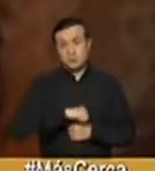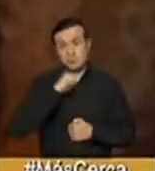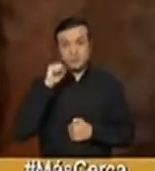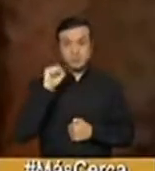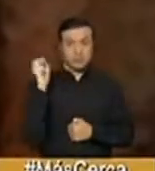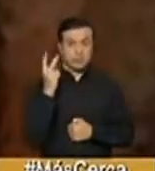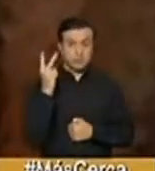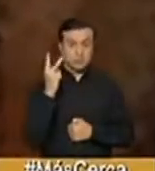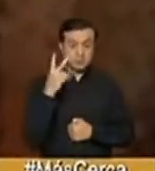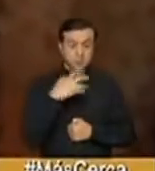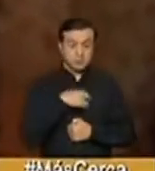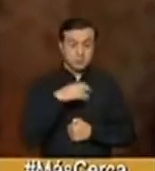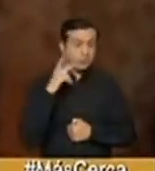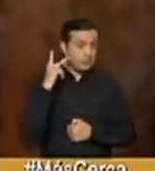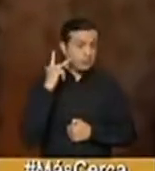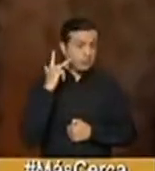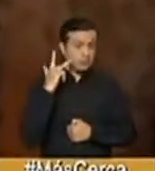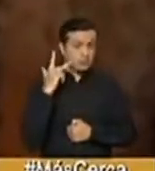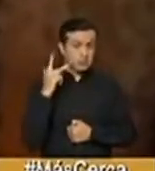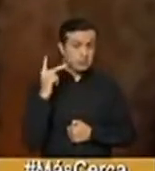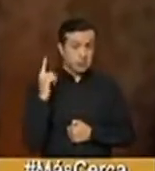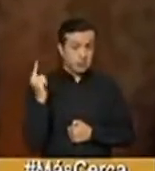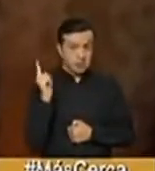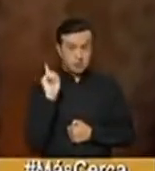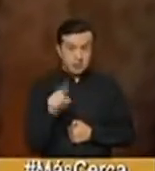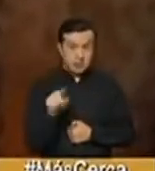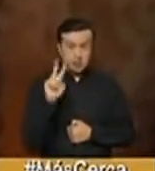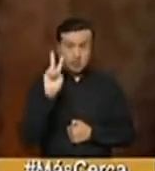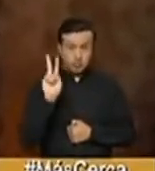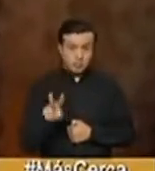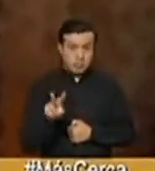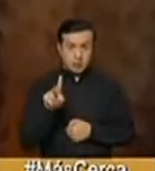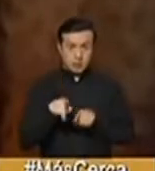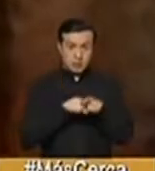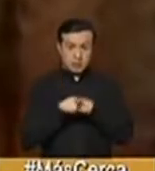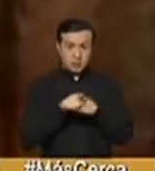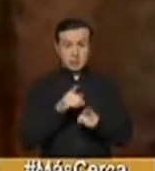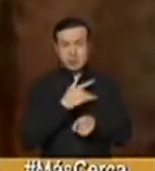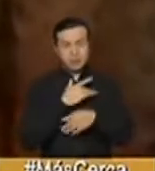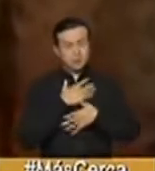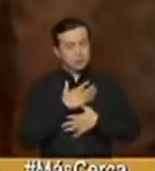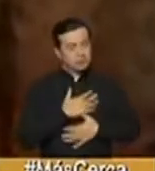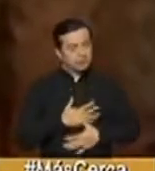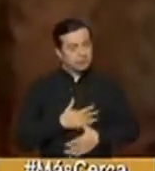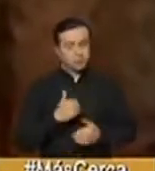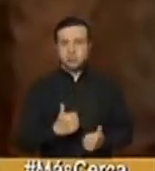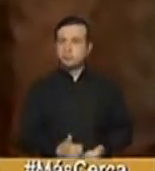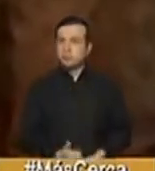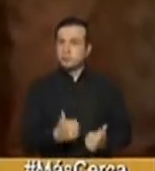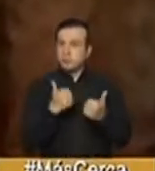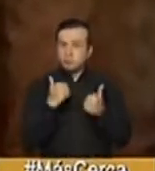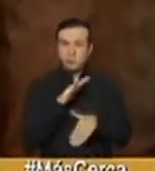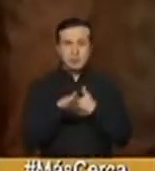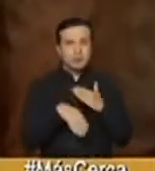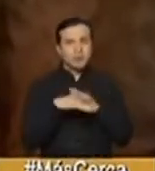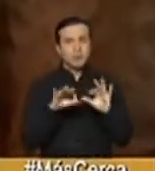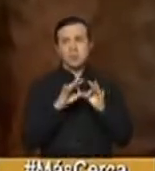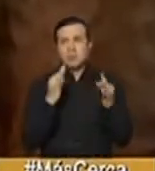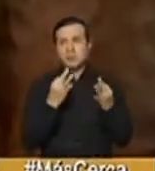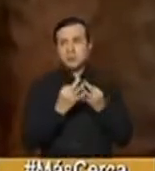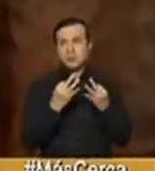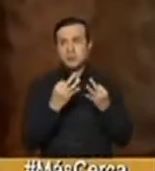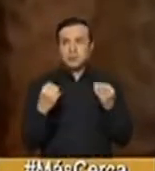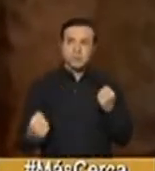bronce, una de 1000, otra de 2000. Yo sentí muy bien estar aquí con toda mi familia, y